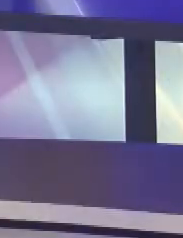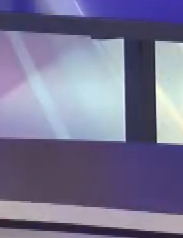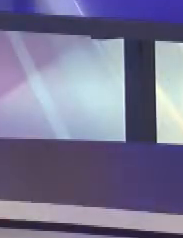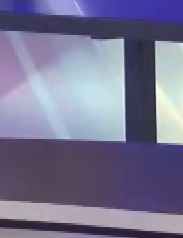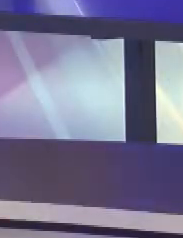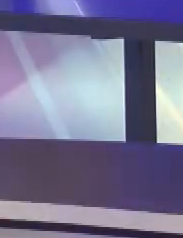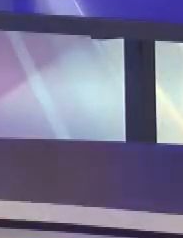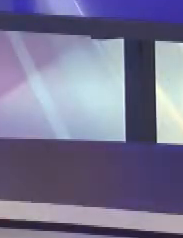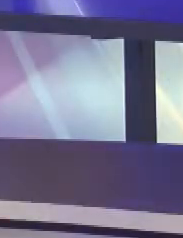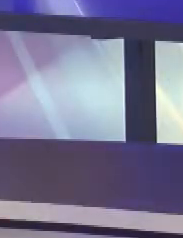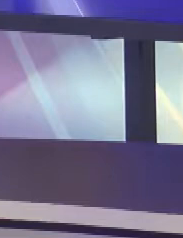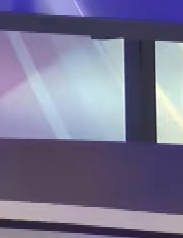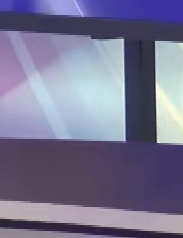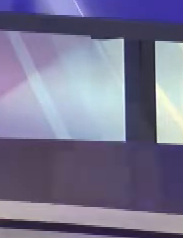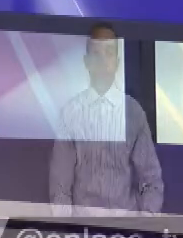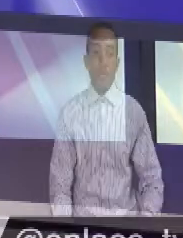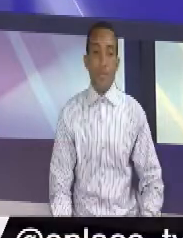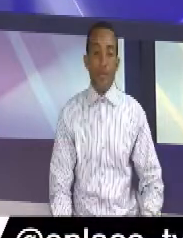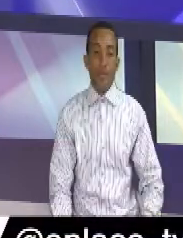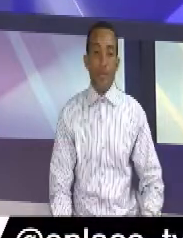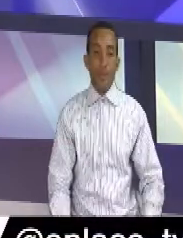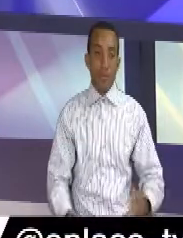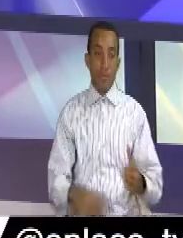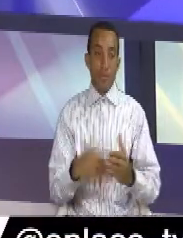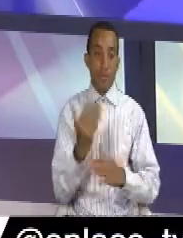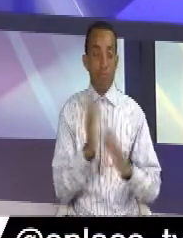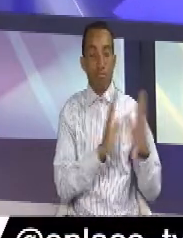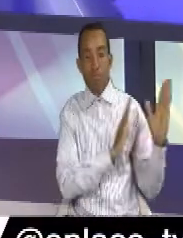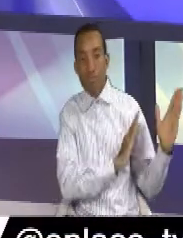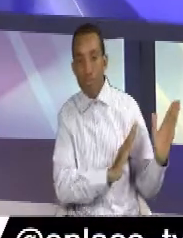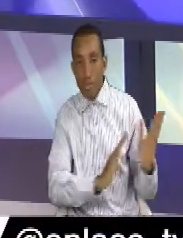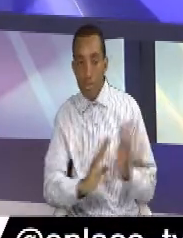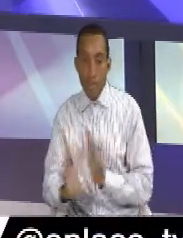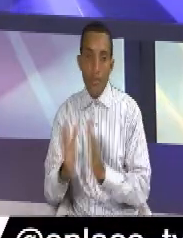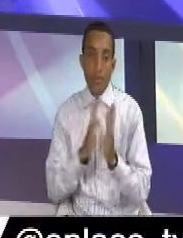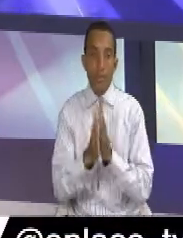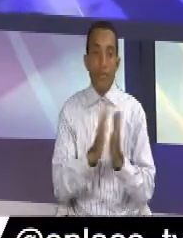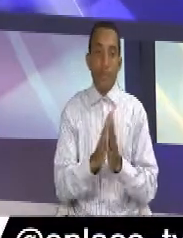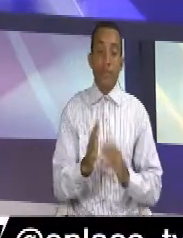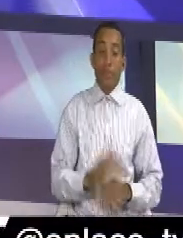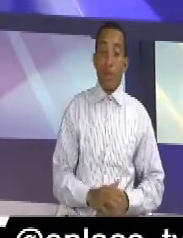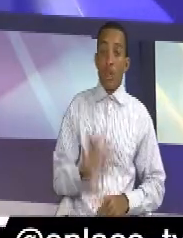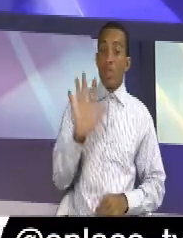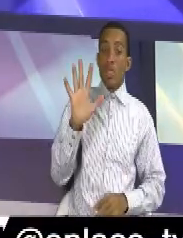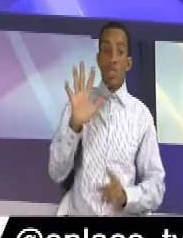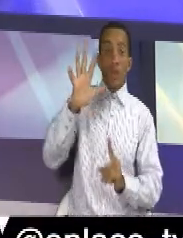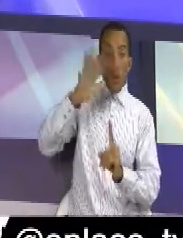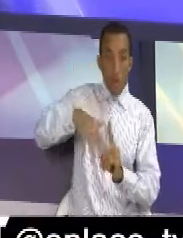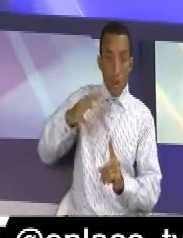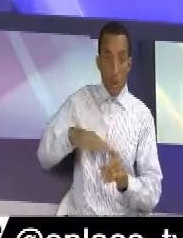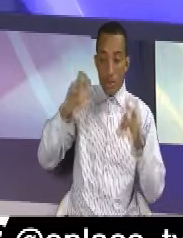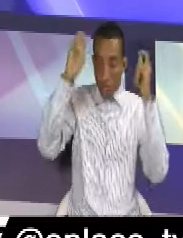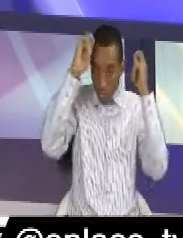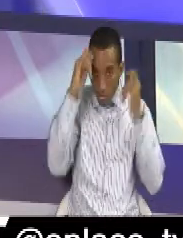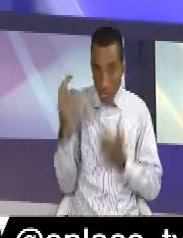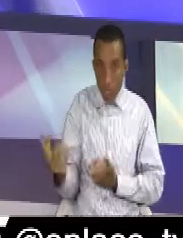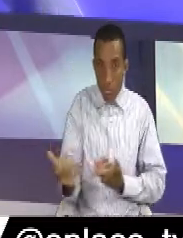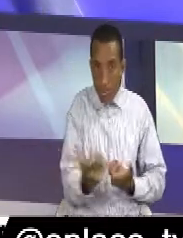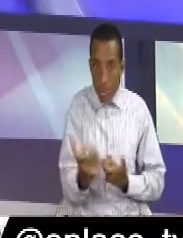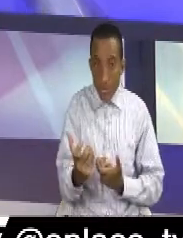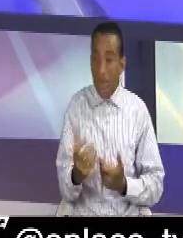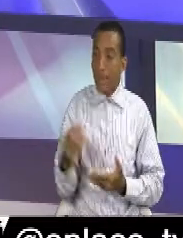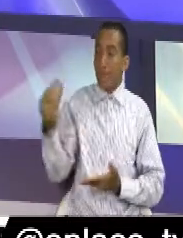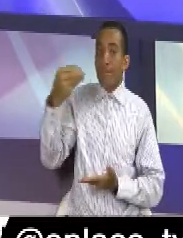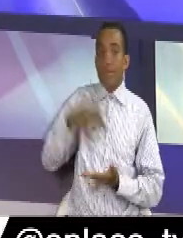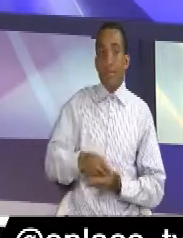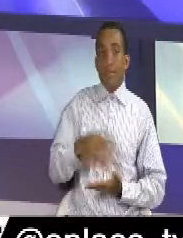Iniciamos con el desarrollo de nuestra información. Sin sueldo, cumplieron 5 meses los bomberos de nuestra ciudad. Aseguran quienes están